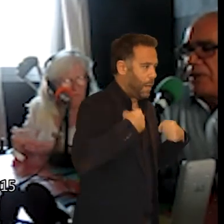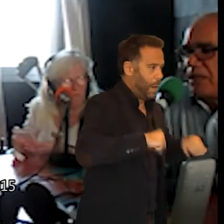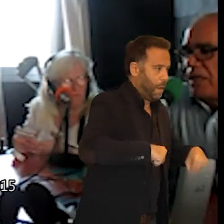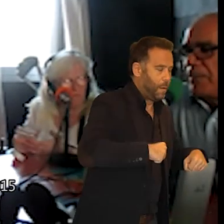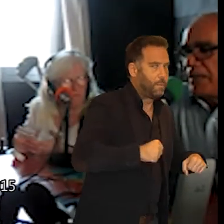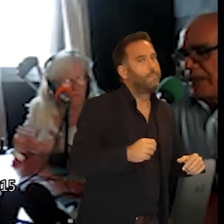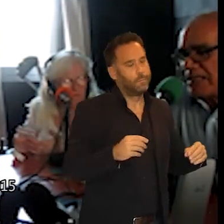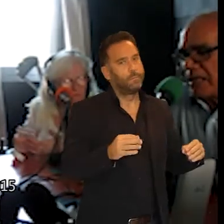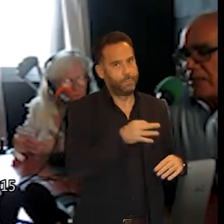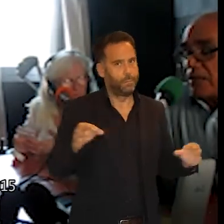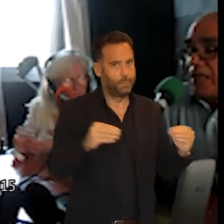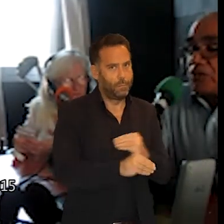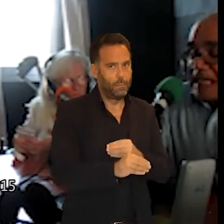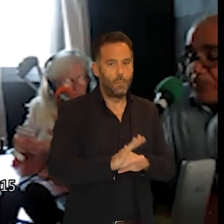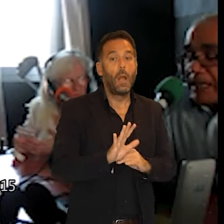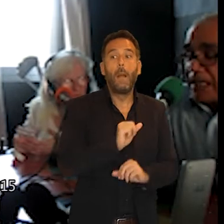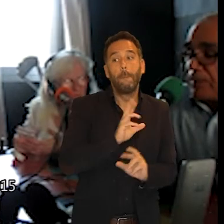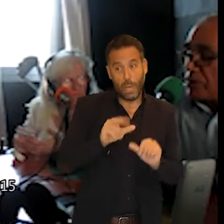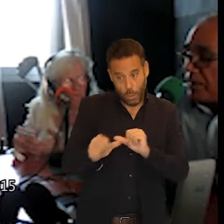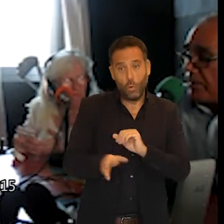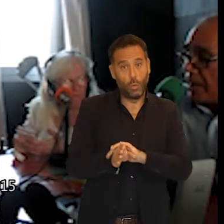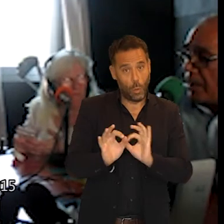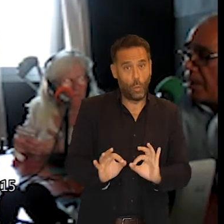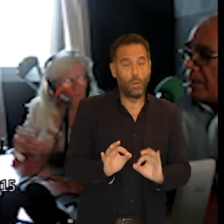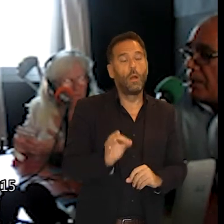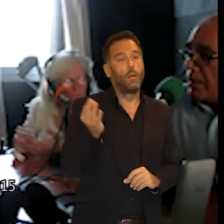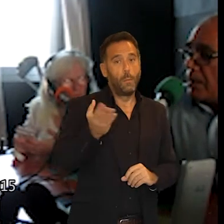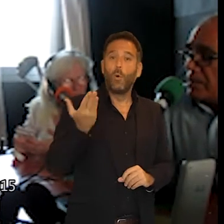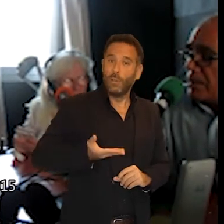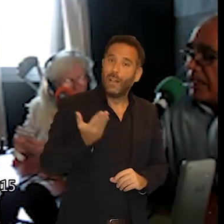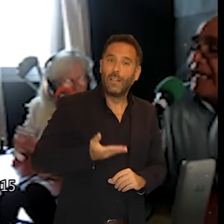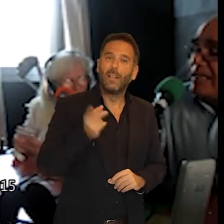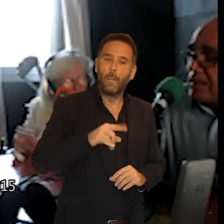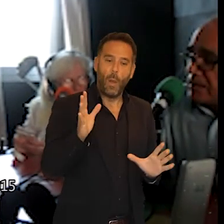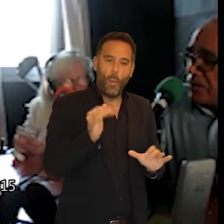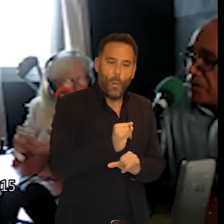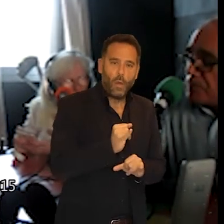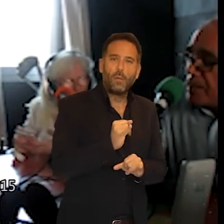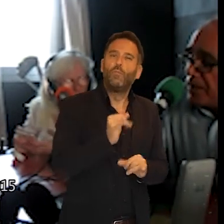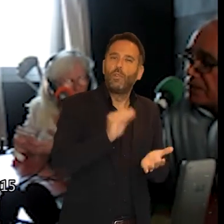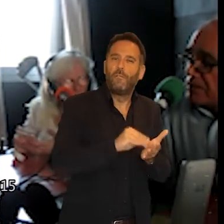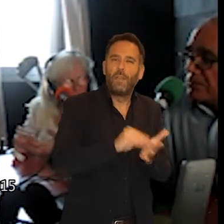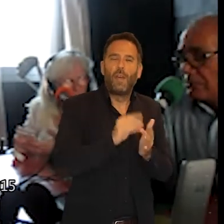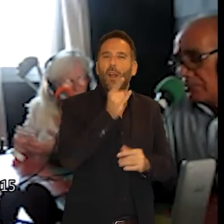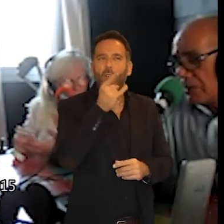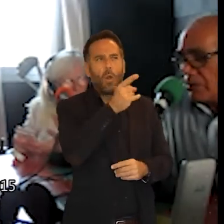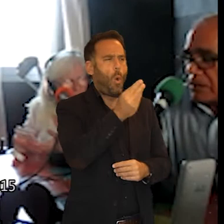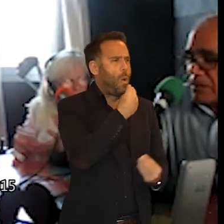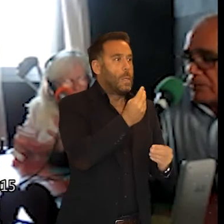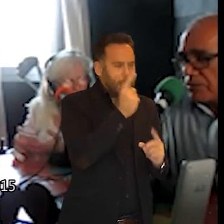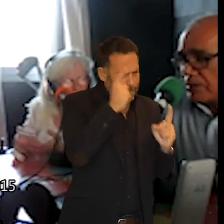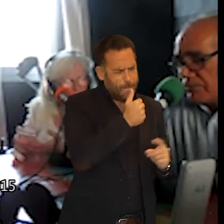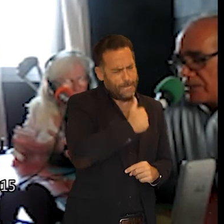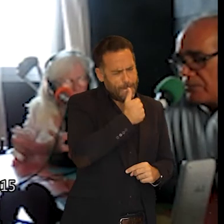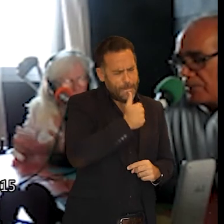que sigáis así, porque la verdad es importante también, una vez se pierde los kilos, que mucha gente cae en el error, ¿no?, de que hace la dieta y pierde muy rápido,